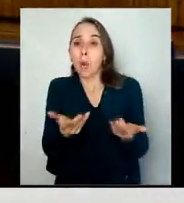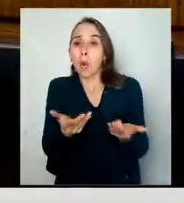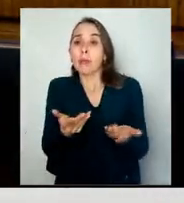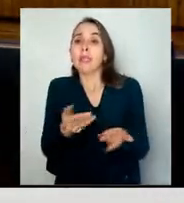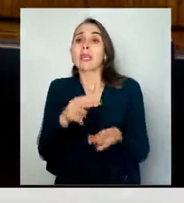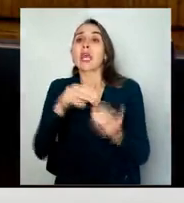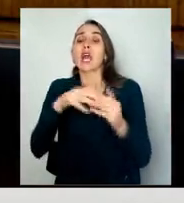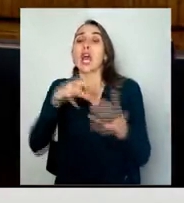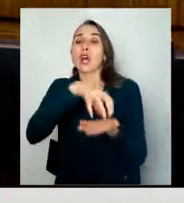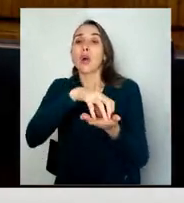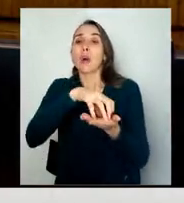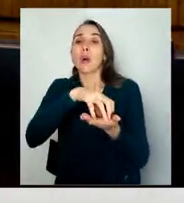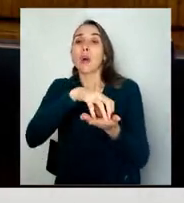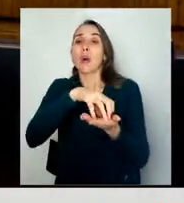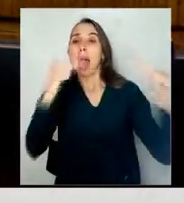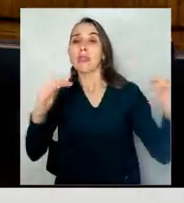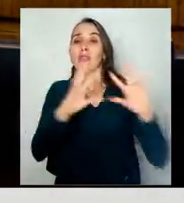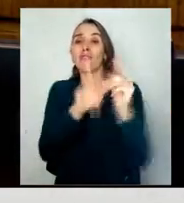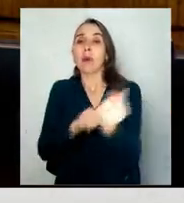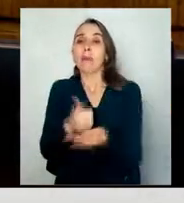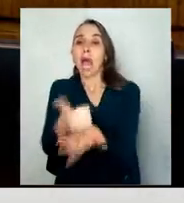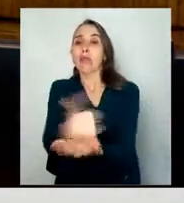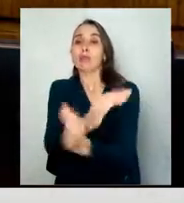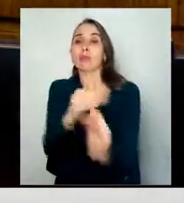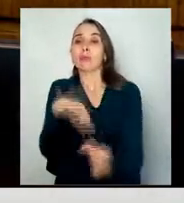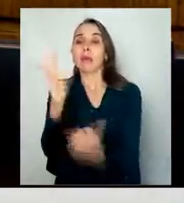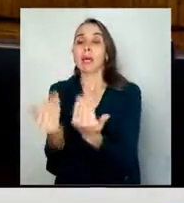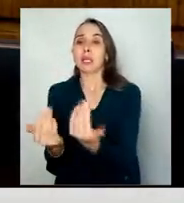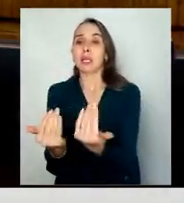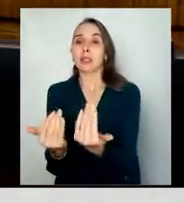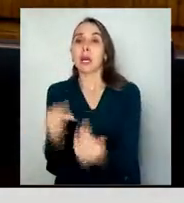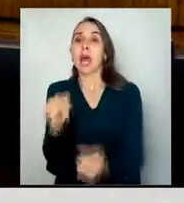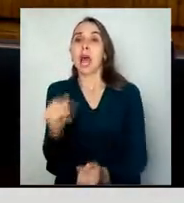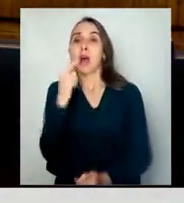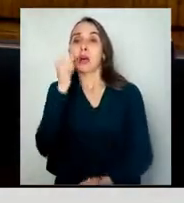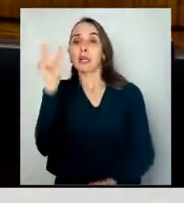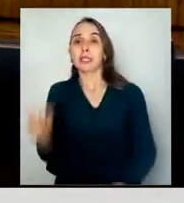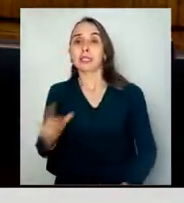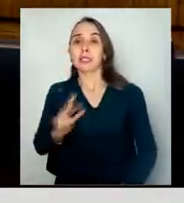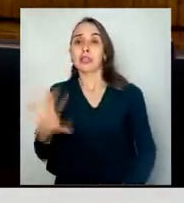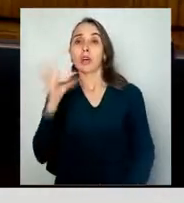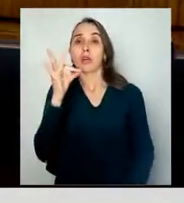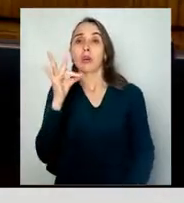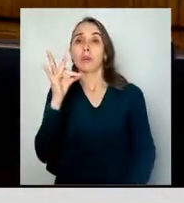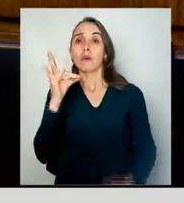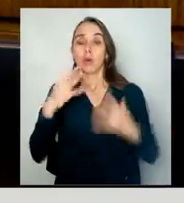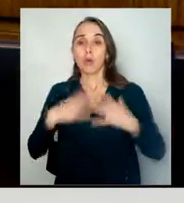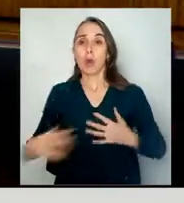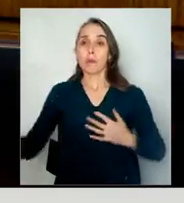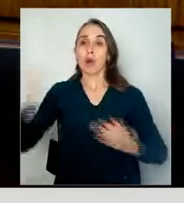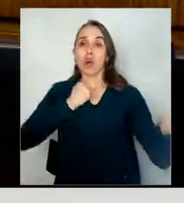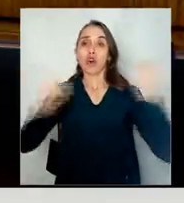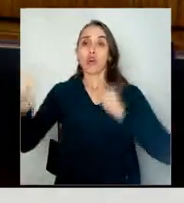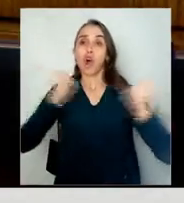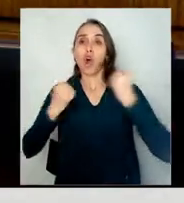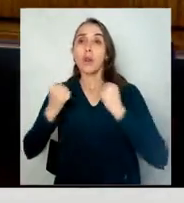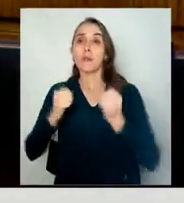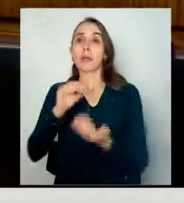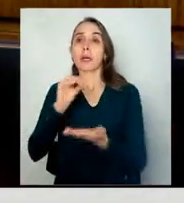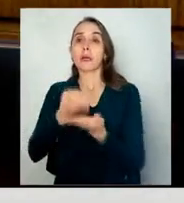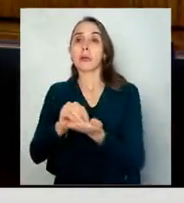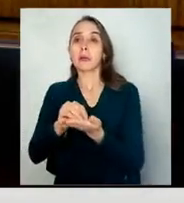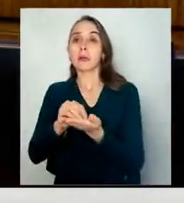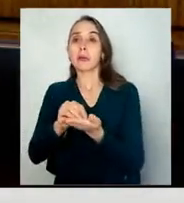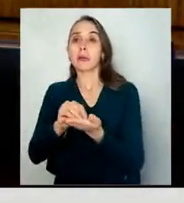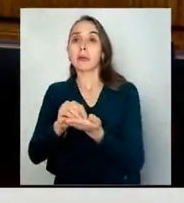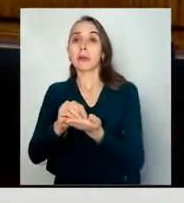su familia no fue asistida cuando más lo requirió ahora él aparece con golpes en su cuerpo ya se ha declarado preliminarmente por la policía